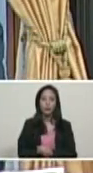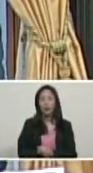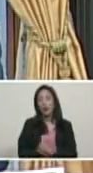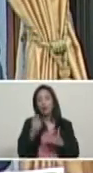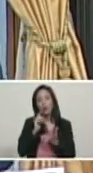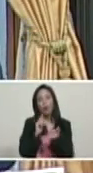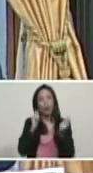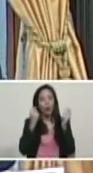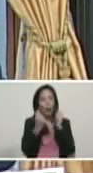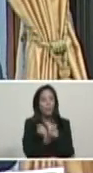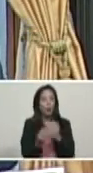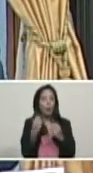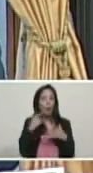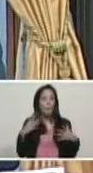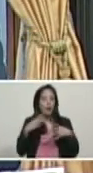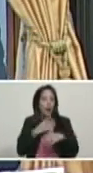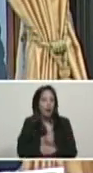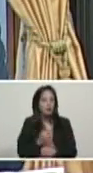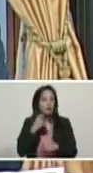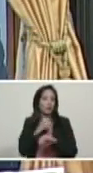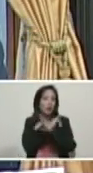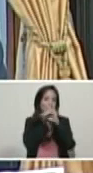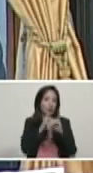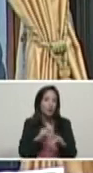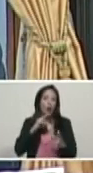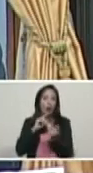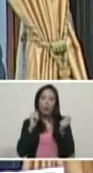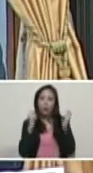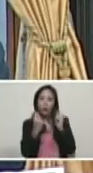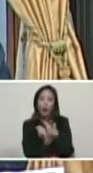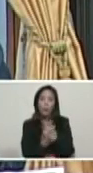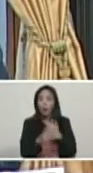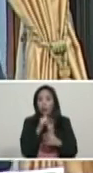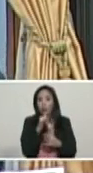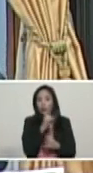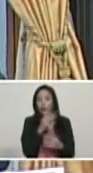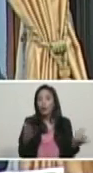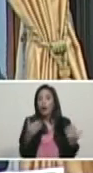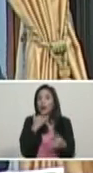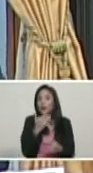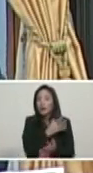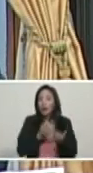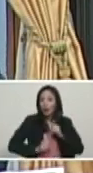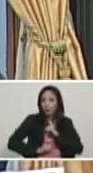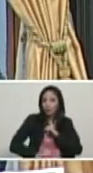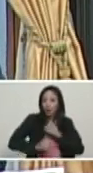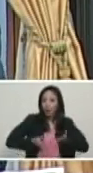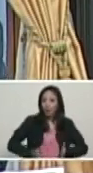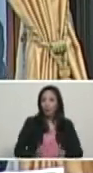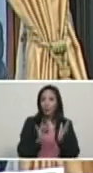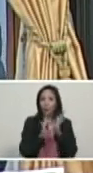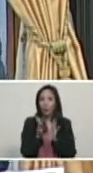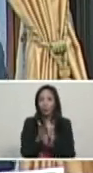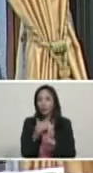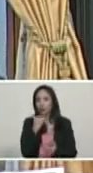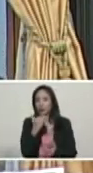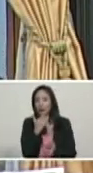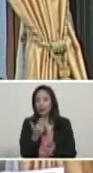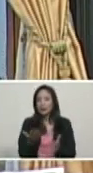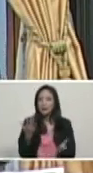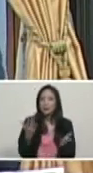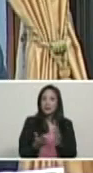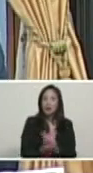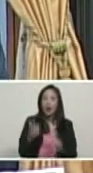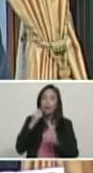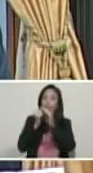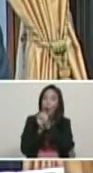esa esperanza y esa felicidad cada vez que se anuncia la llegada del niño Dios, de nuestro niño Jesús. Hay que pedirle